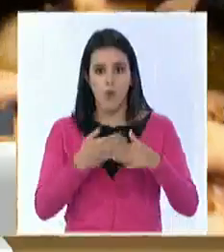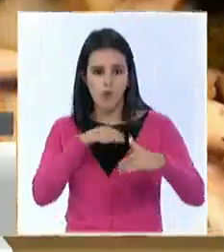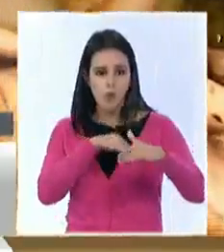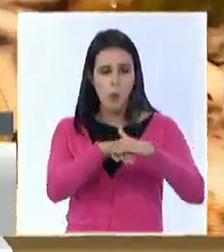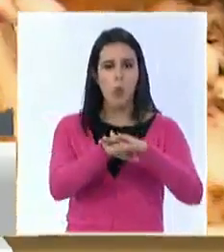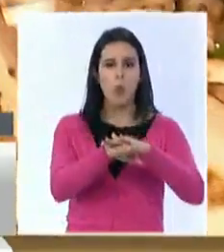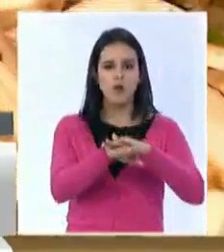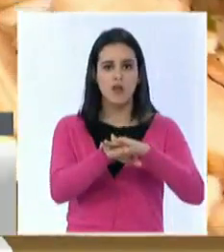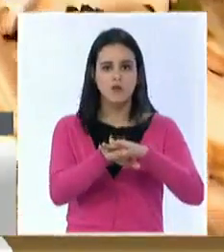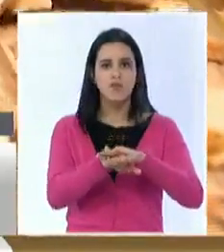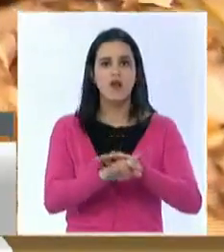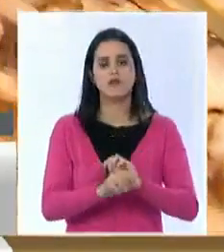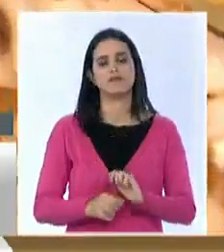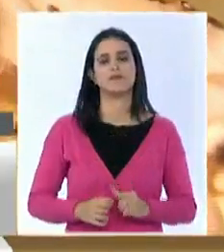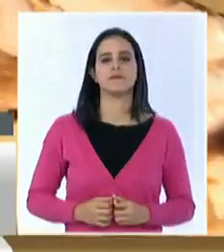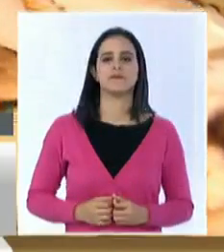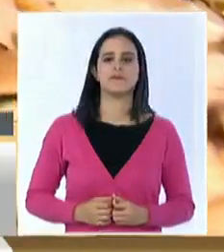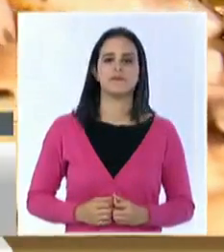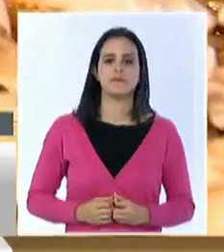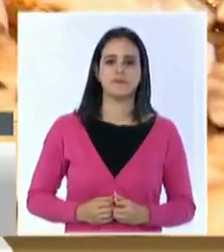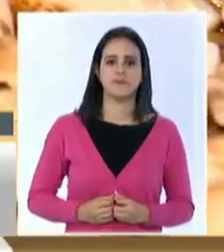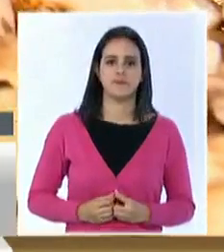que no haya consumido.